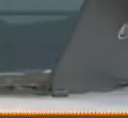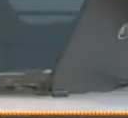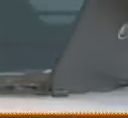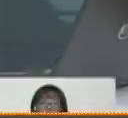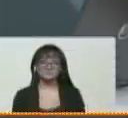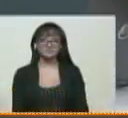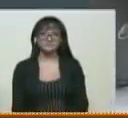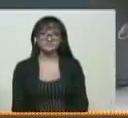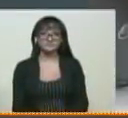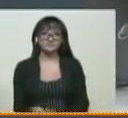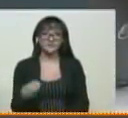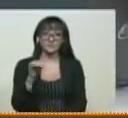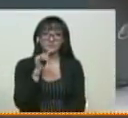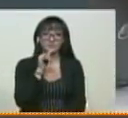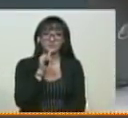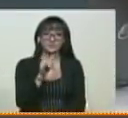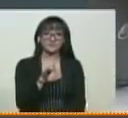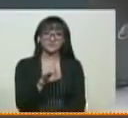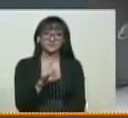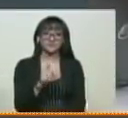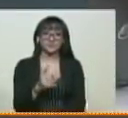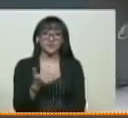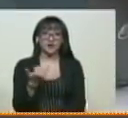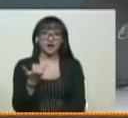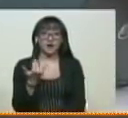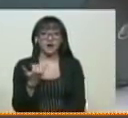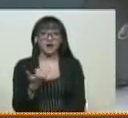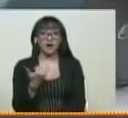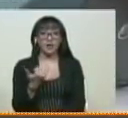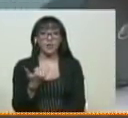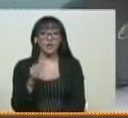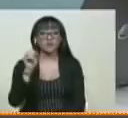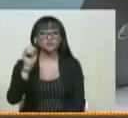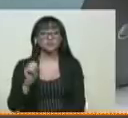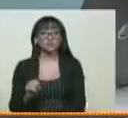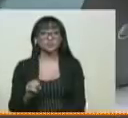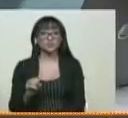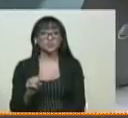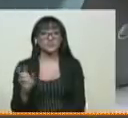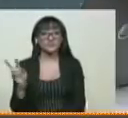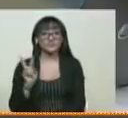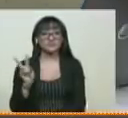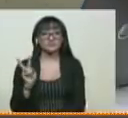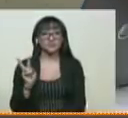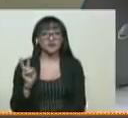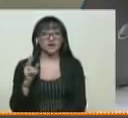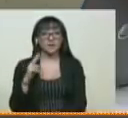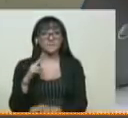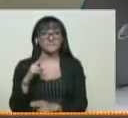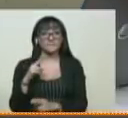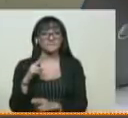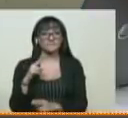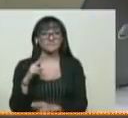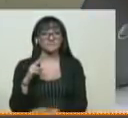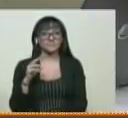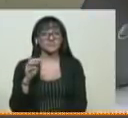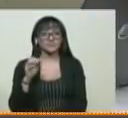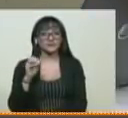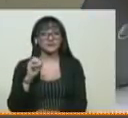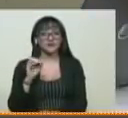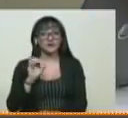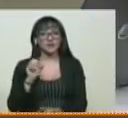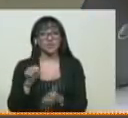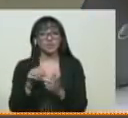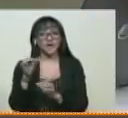De vuelta con mucho más de la emisión meridiana de la noticia. A esta hora vamos a ver lo que transcurre en el sur de nuestro territorio nacional, exactamente en Puerto Ayacucho, capital del